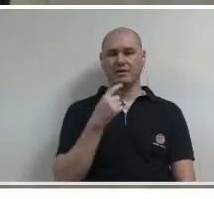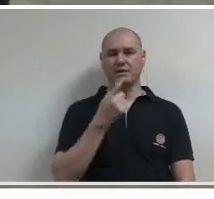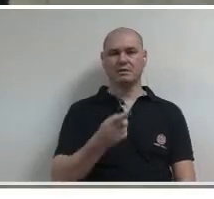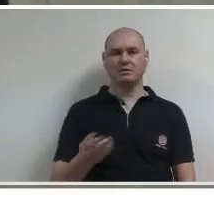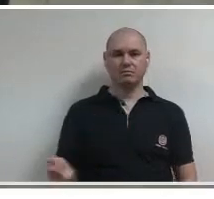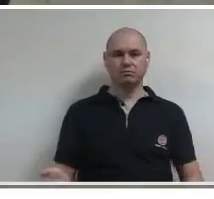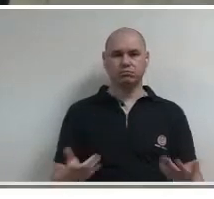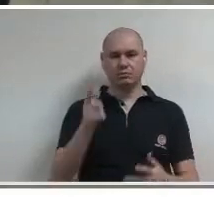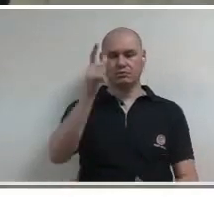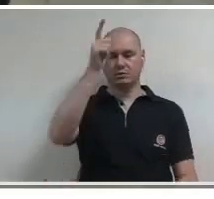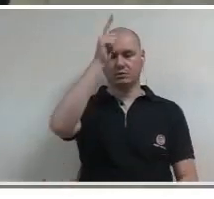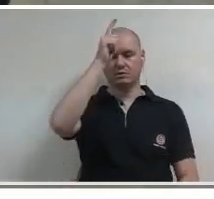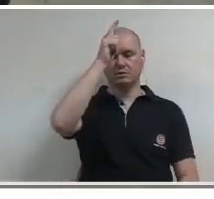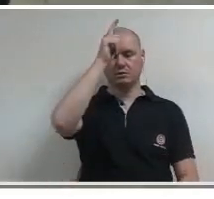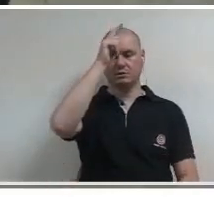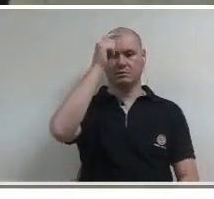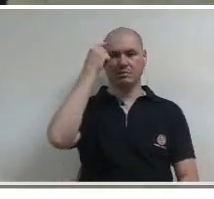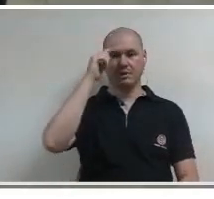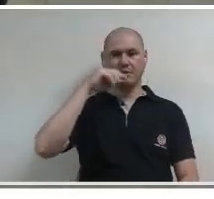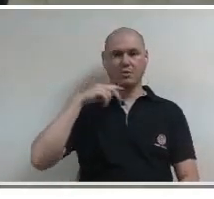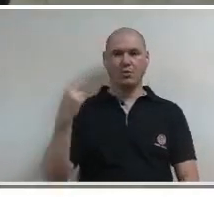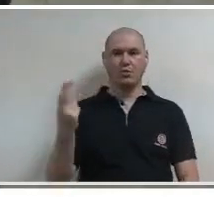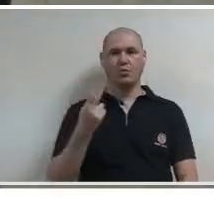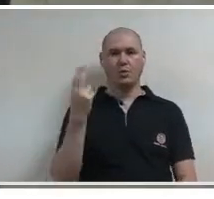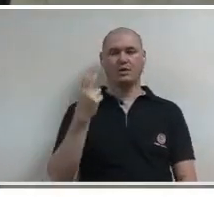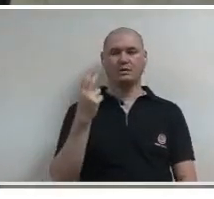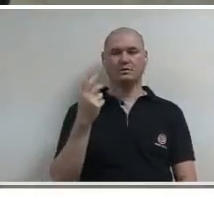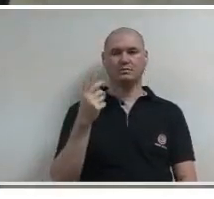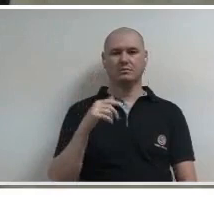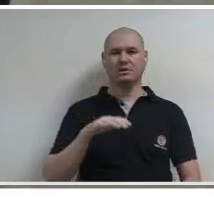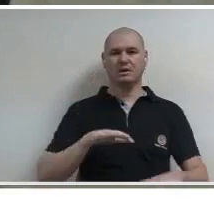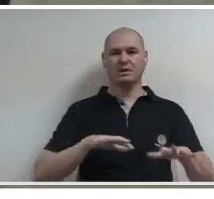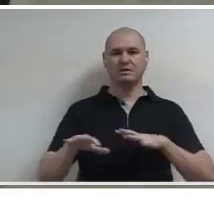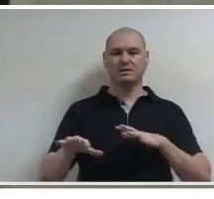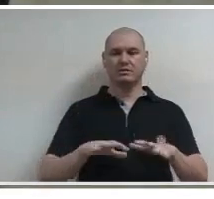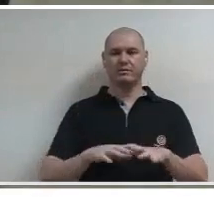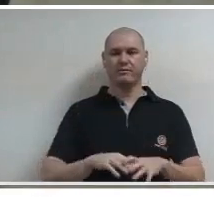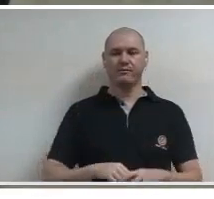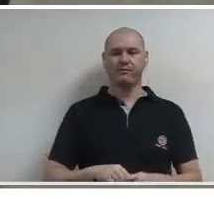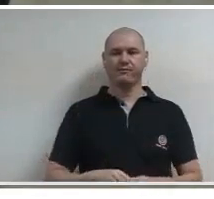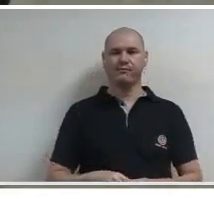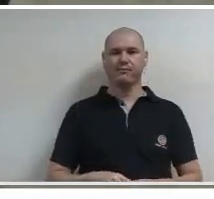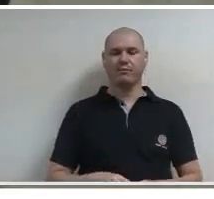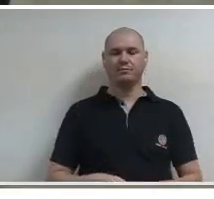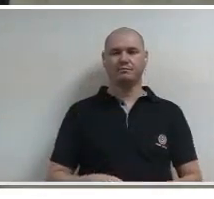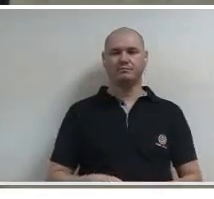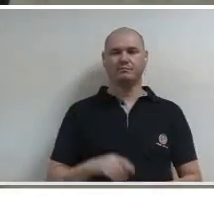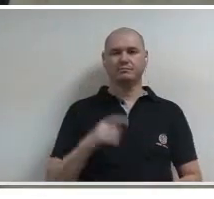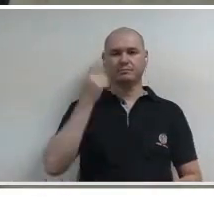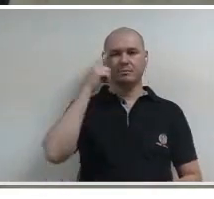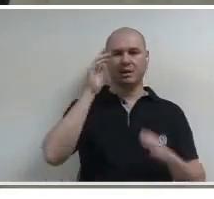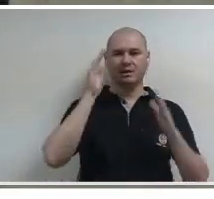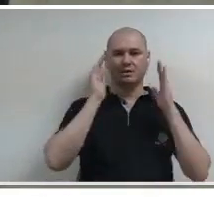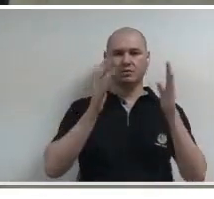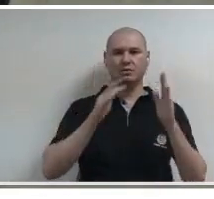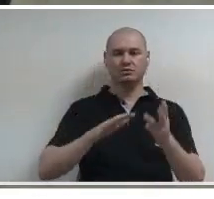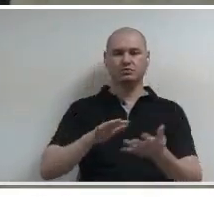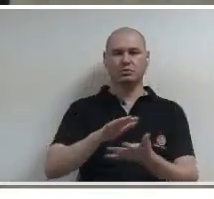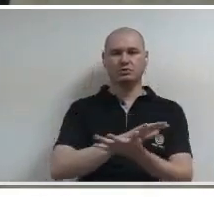Declaración número 620. Iba autoridad, poder ejecutivo, poder judicial, que atuaiza o implementada.